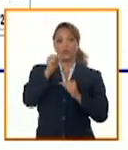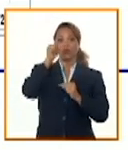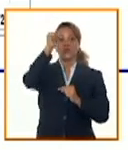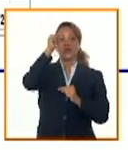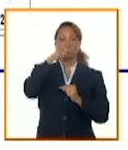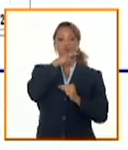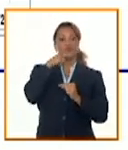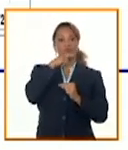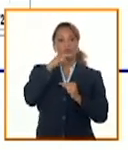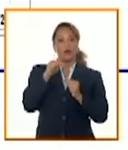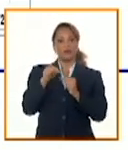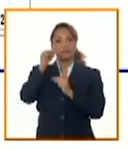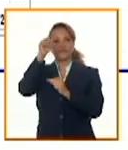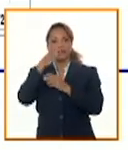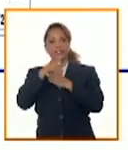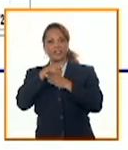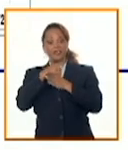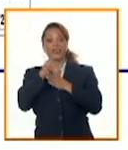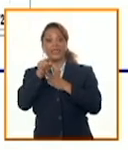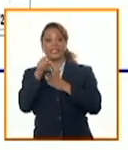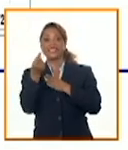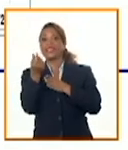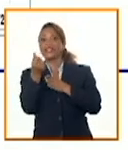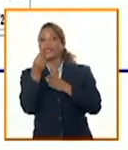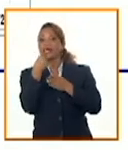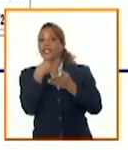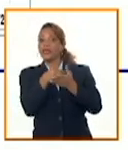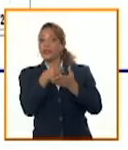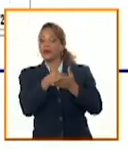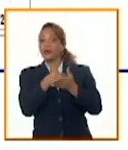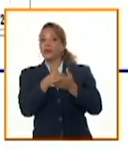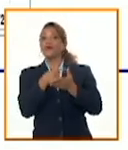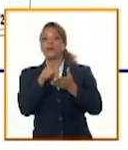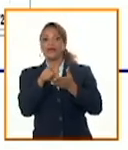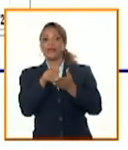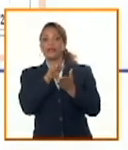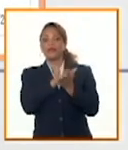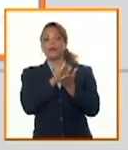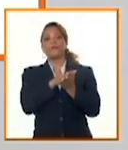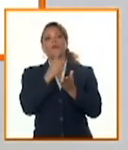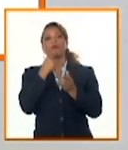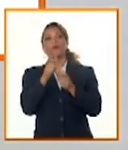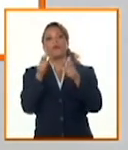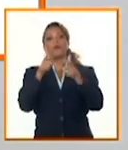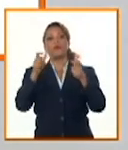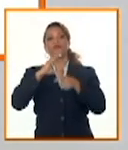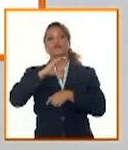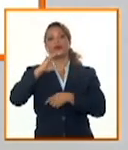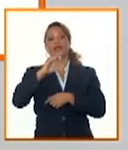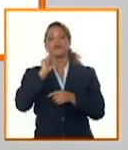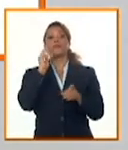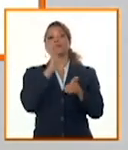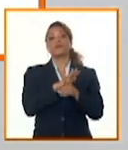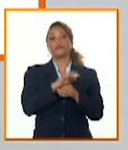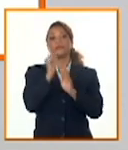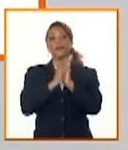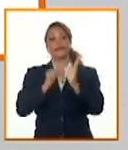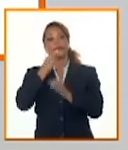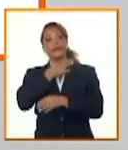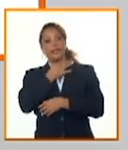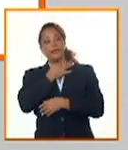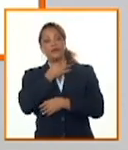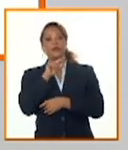es el dinero que que tuvimos que que derogar como consecuencia del incremento salarial que empezaba en enero para poder